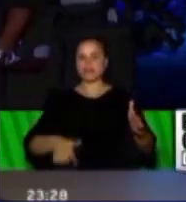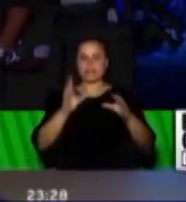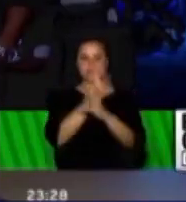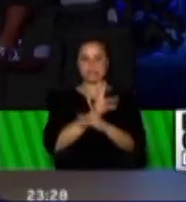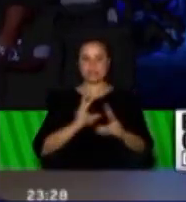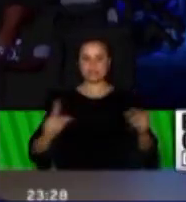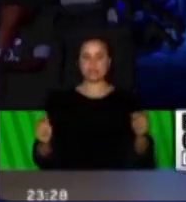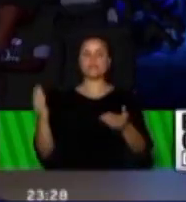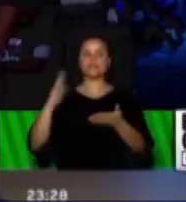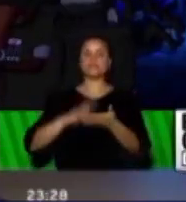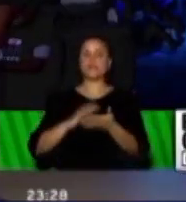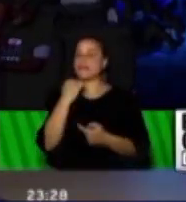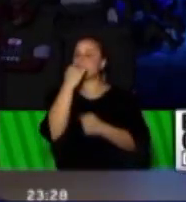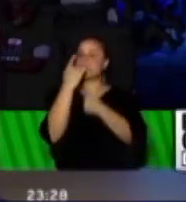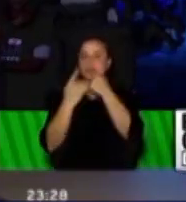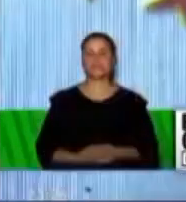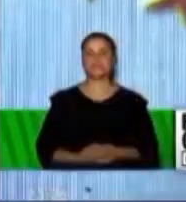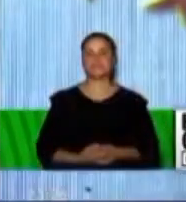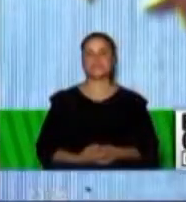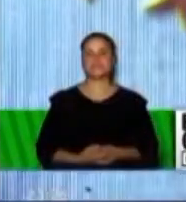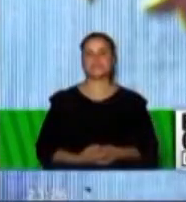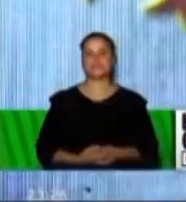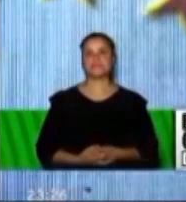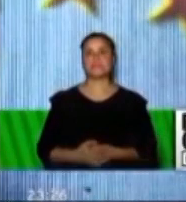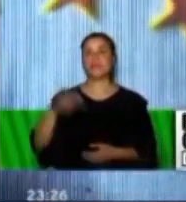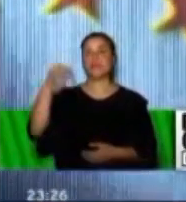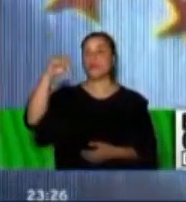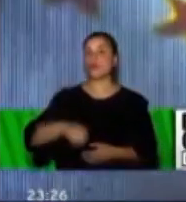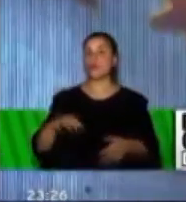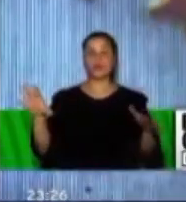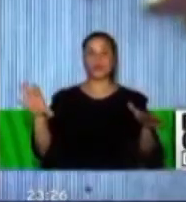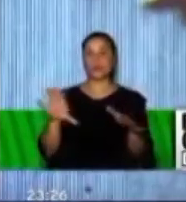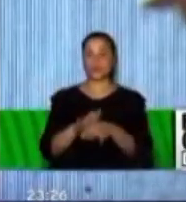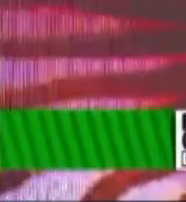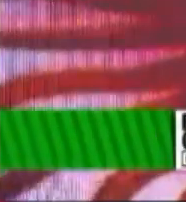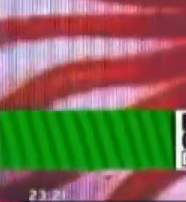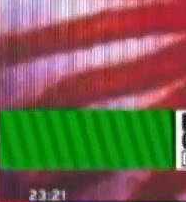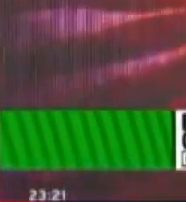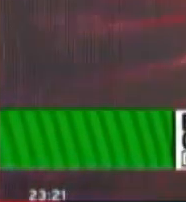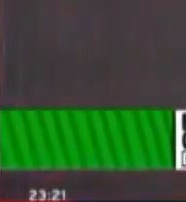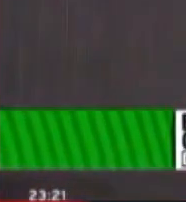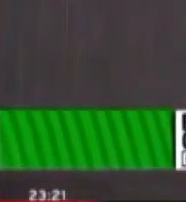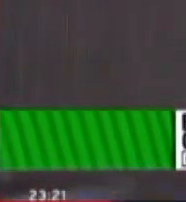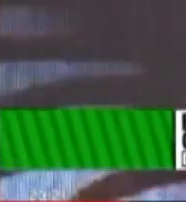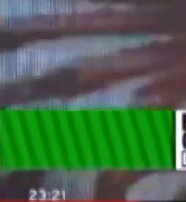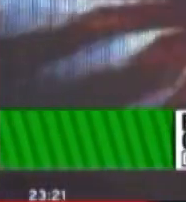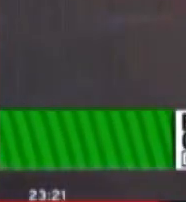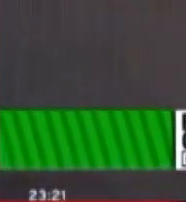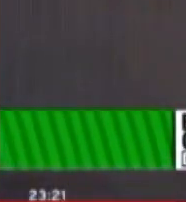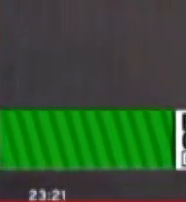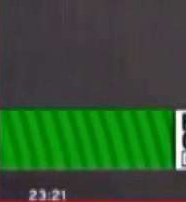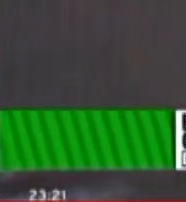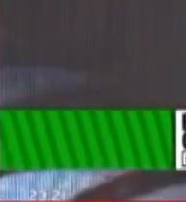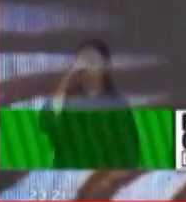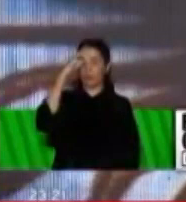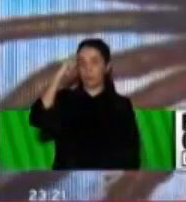más en juego a la hora de definir cuánto acercamos a la ciudadanía las propuestas de los candidatos y esta